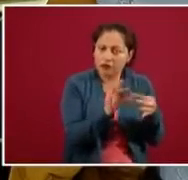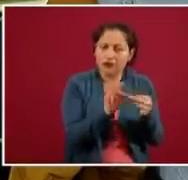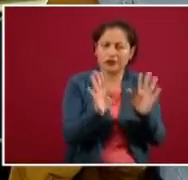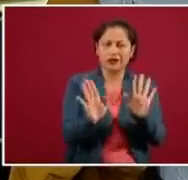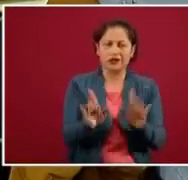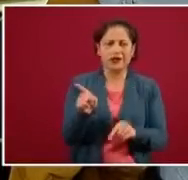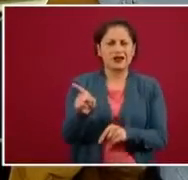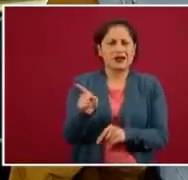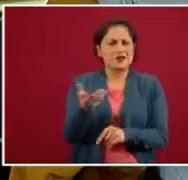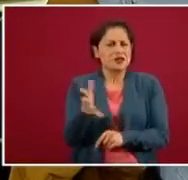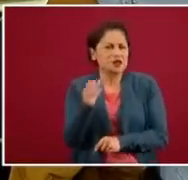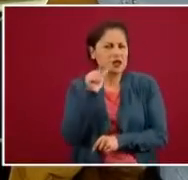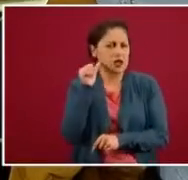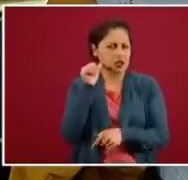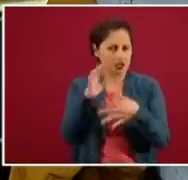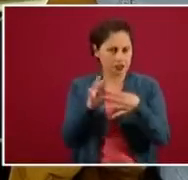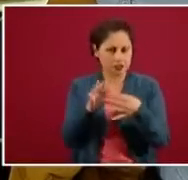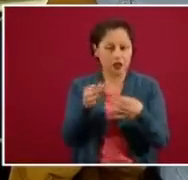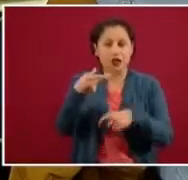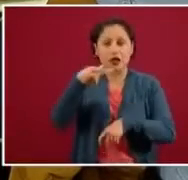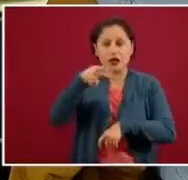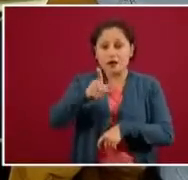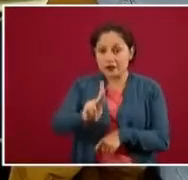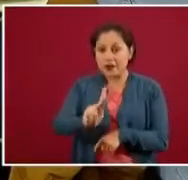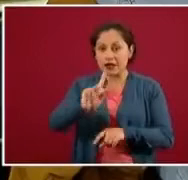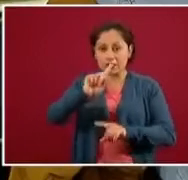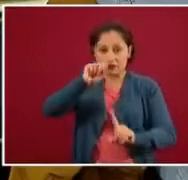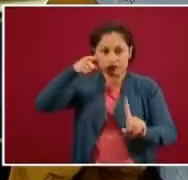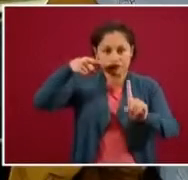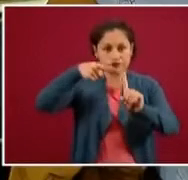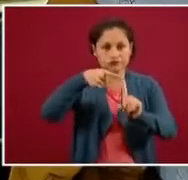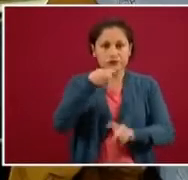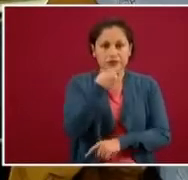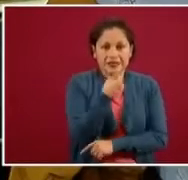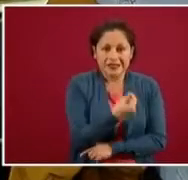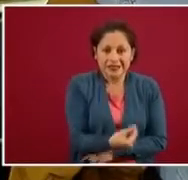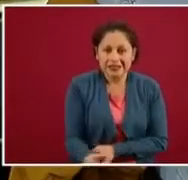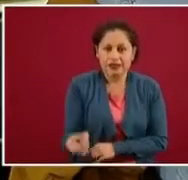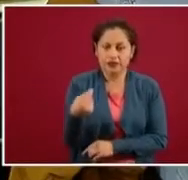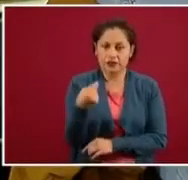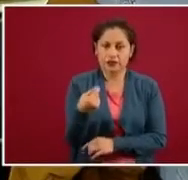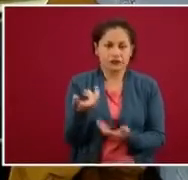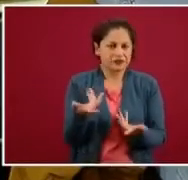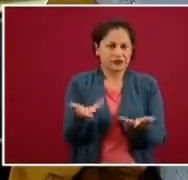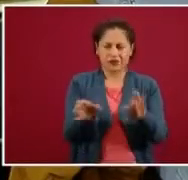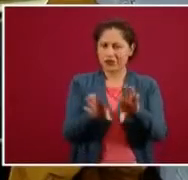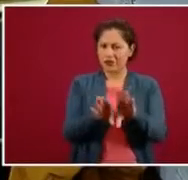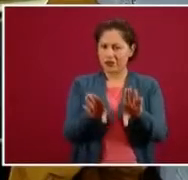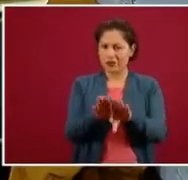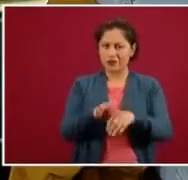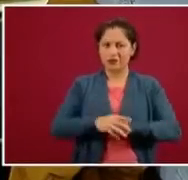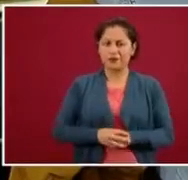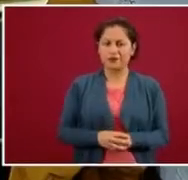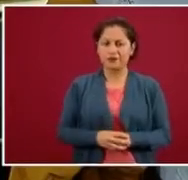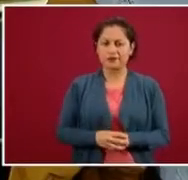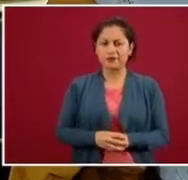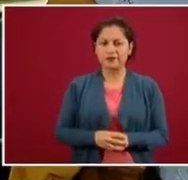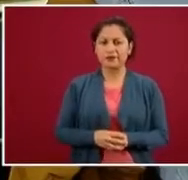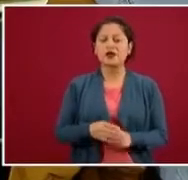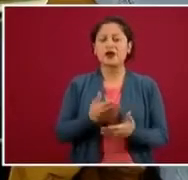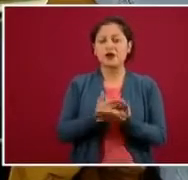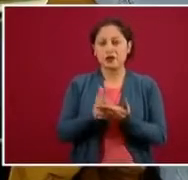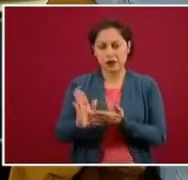ayer, pero con materiales dirigidos a ellos, o cómo podemos hacer para explicarle a los niños. Y por otro